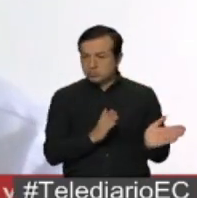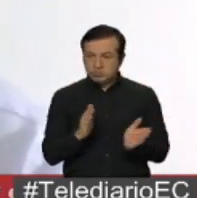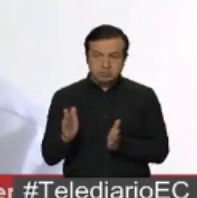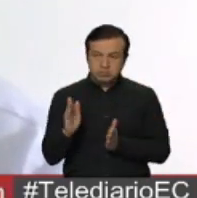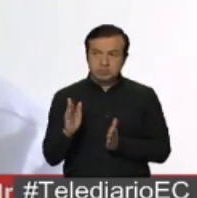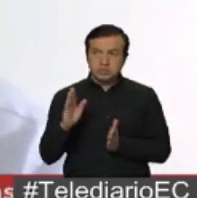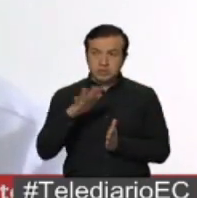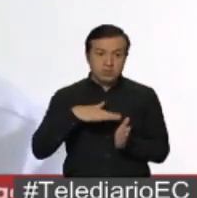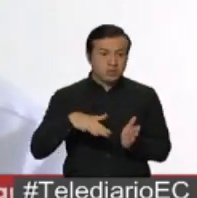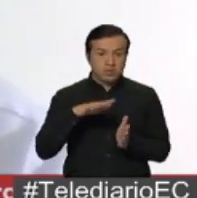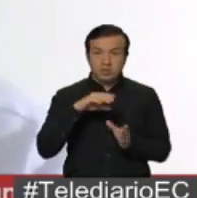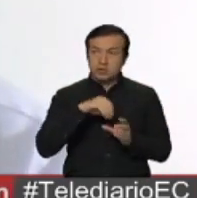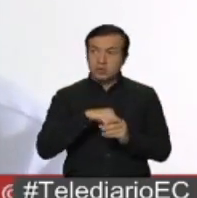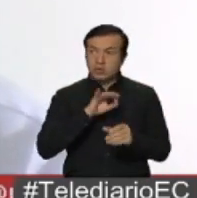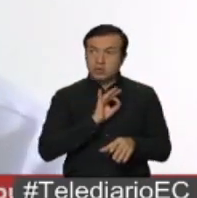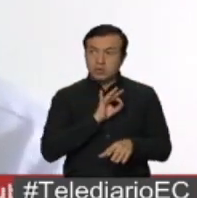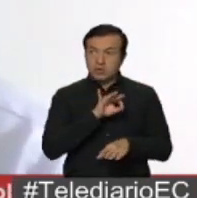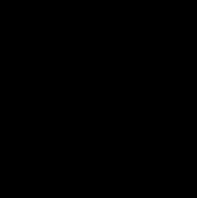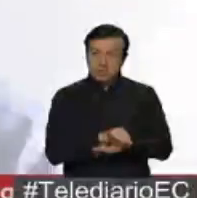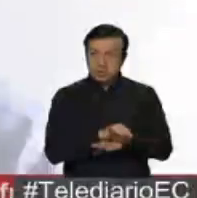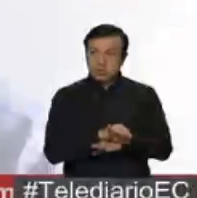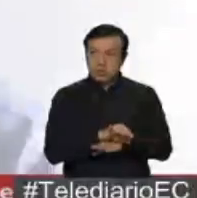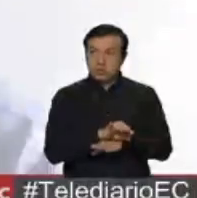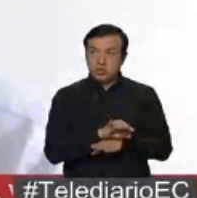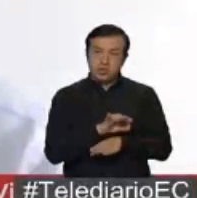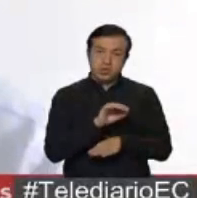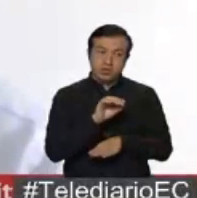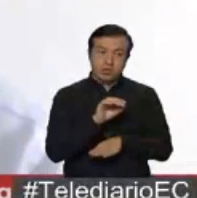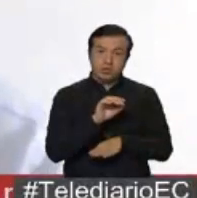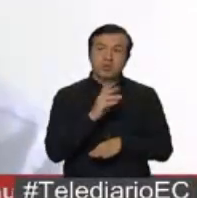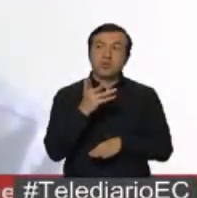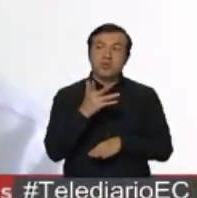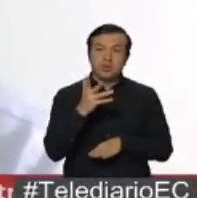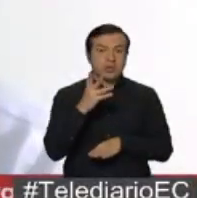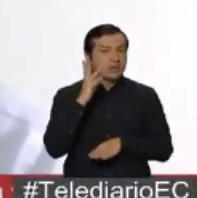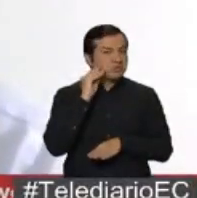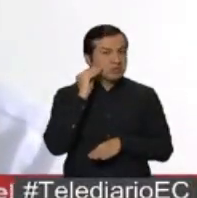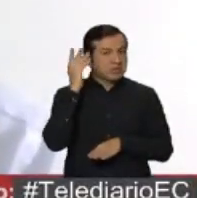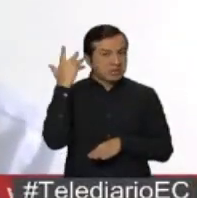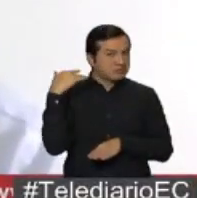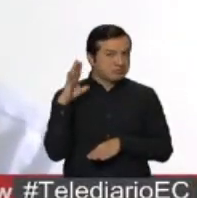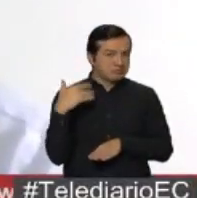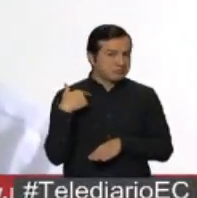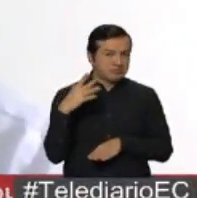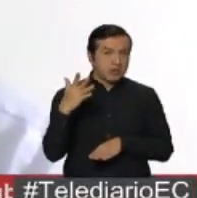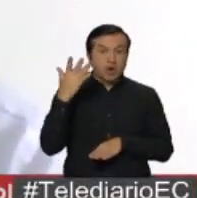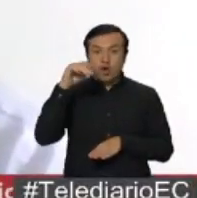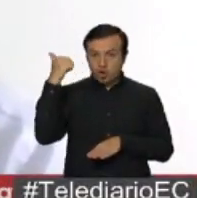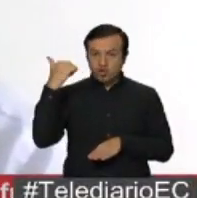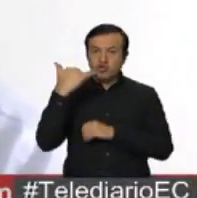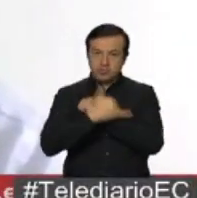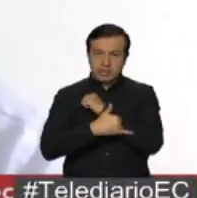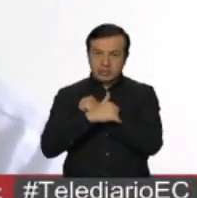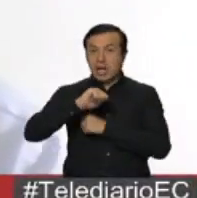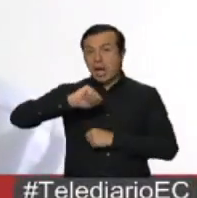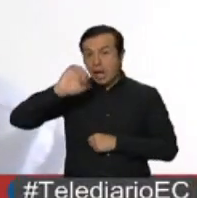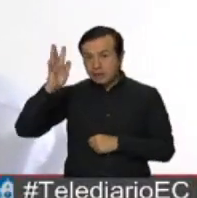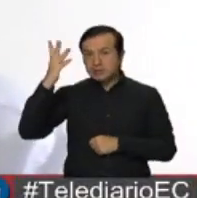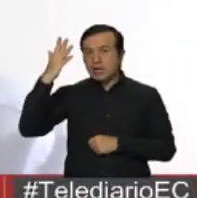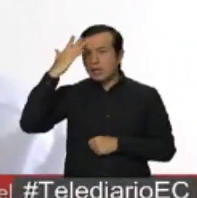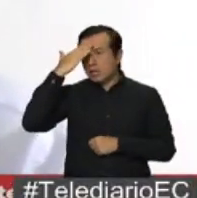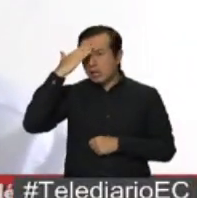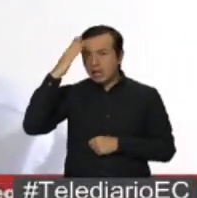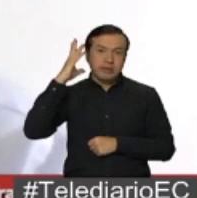entonces a nosotros nos atacó doblemente y por no haber tenido una experiencia previa como otros países asiáticos por ejemplo